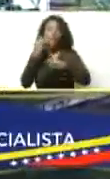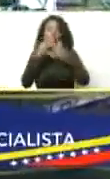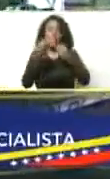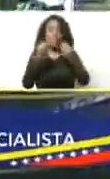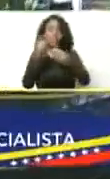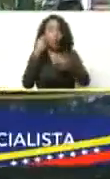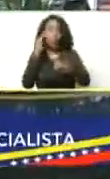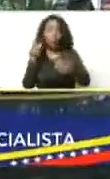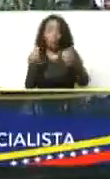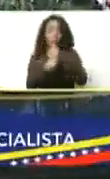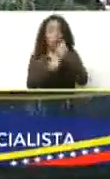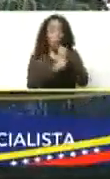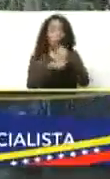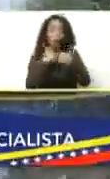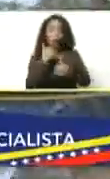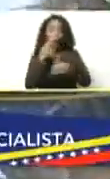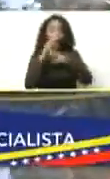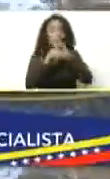consiguen.